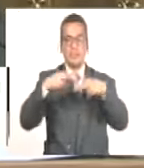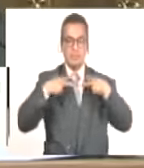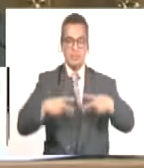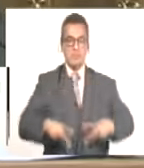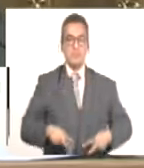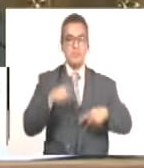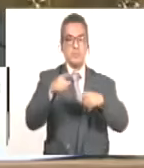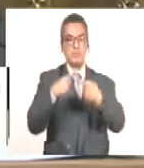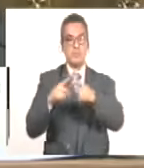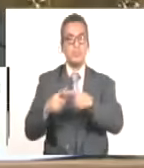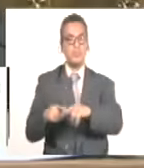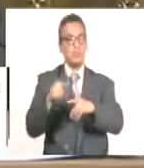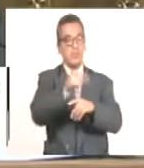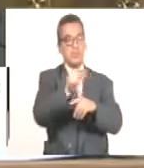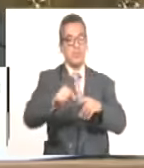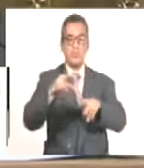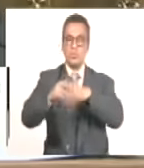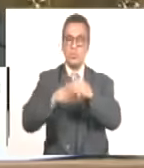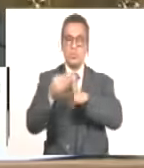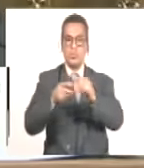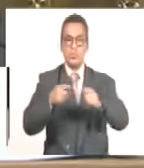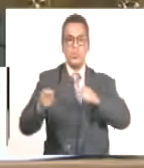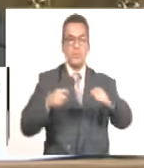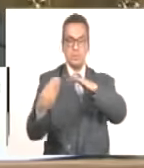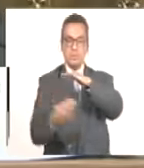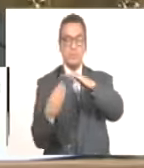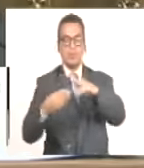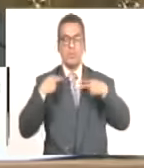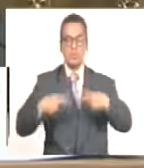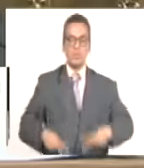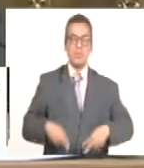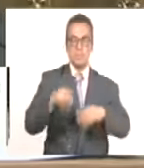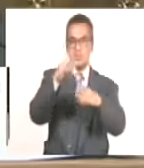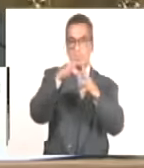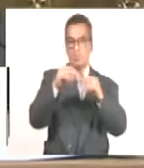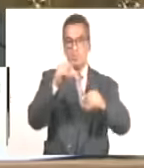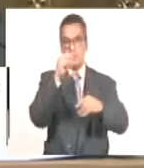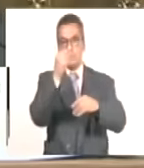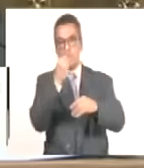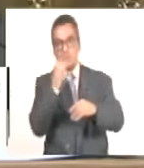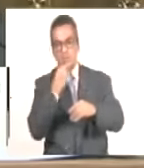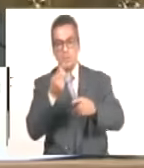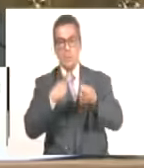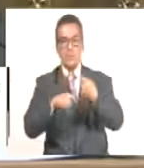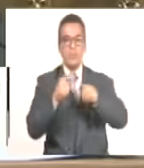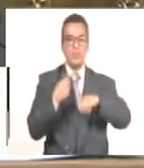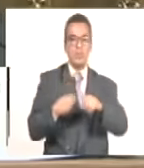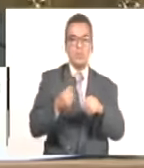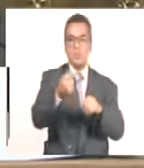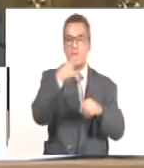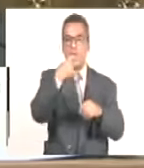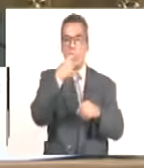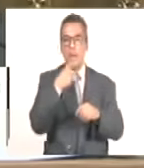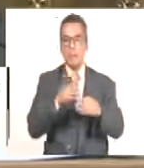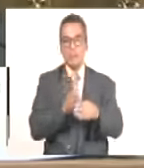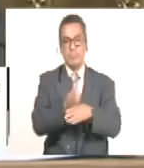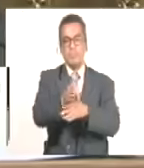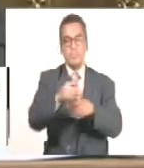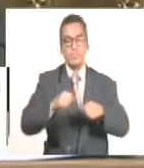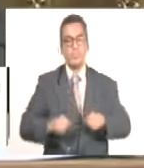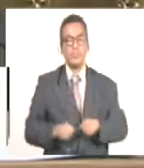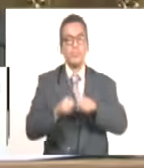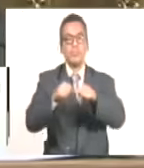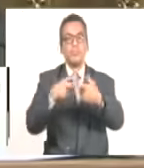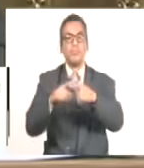por parte de otras personas para la realización de actividades básicas de la vida diaria como aseo, alimentación, administración de medicamentos, desplazamiento, así